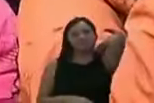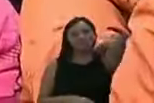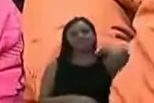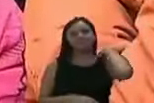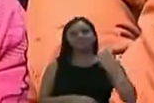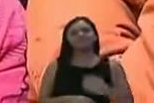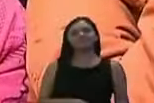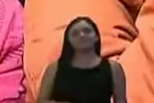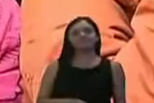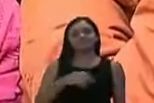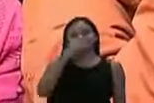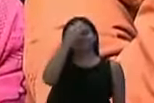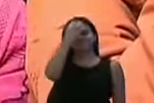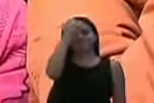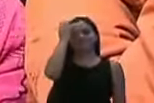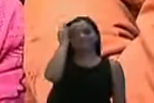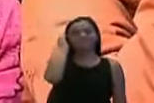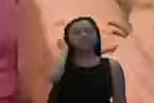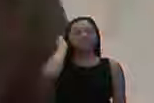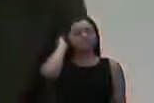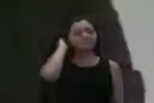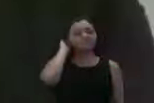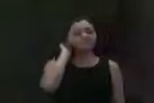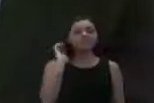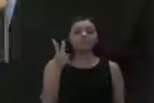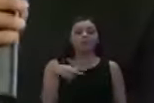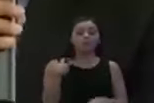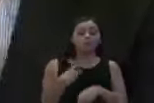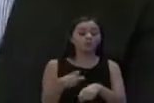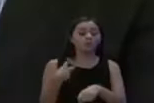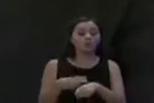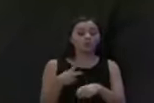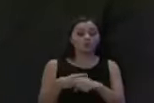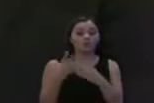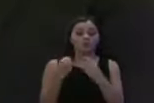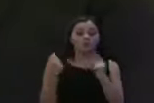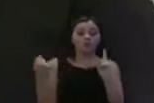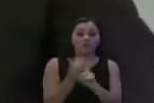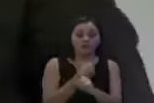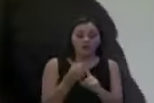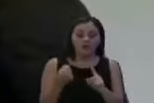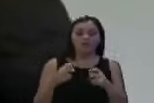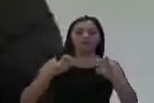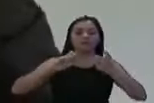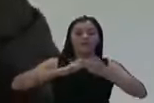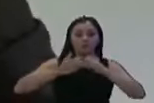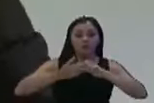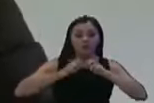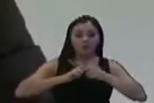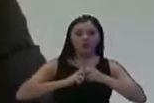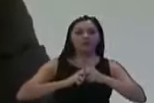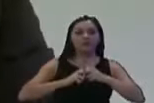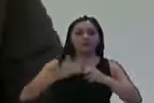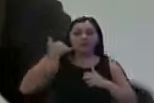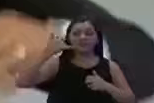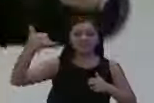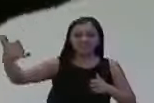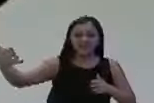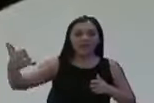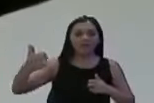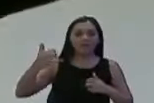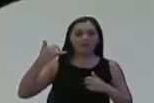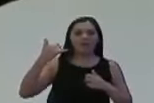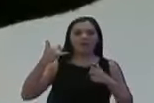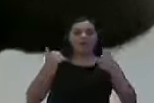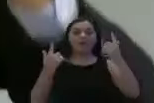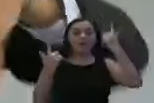compatriotas pero le decía Han sido días duros de viol han llamado los cuarteles las amenazas